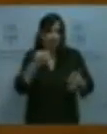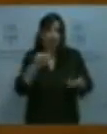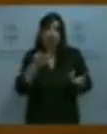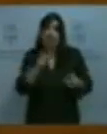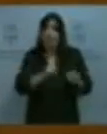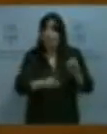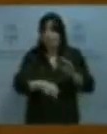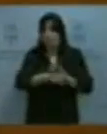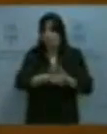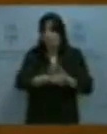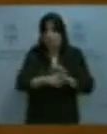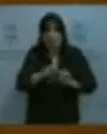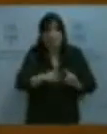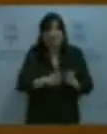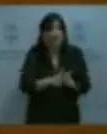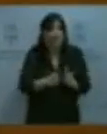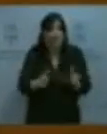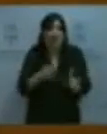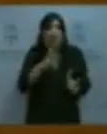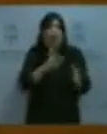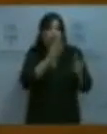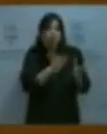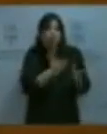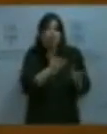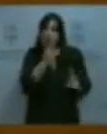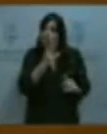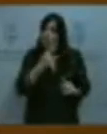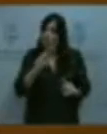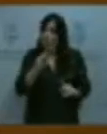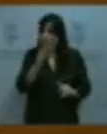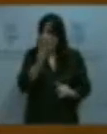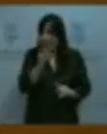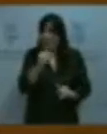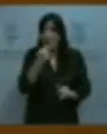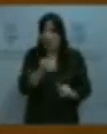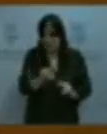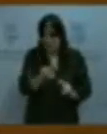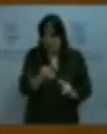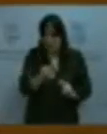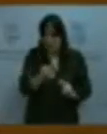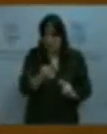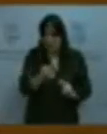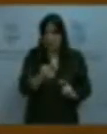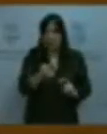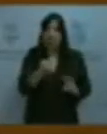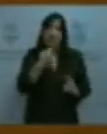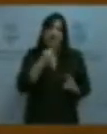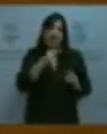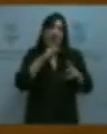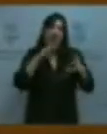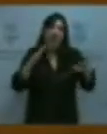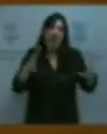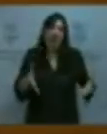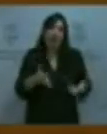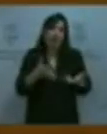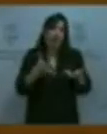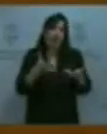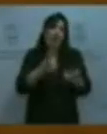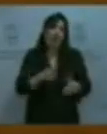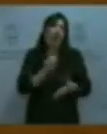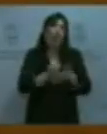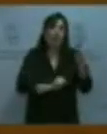prometió, como digo, buenas palabras, autorizar a cazadores a matar lobos. ¿Sabe cuánto han matado? Sí, claro,